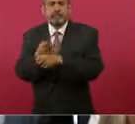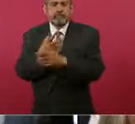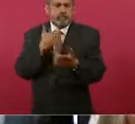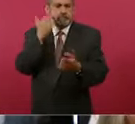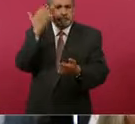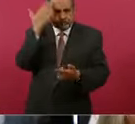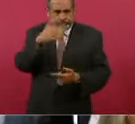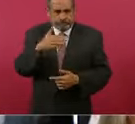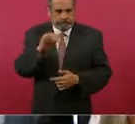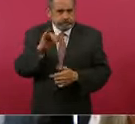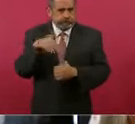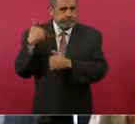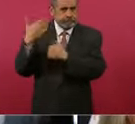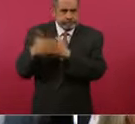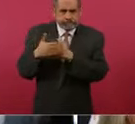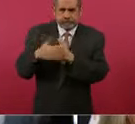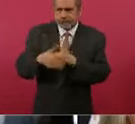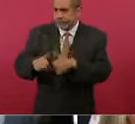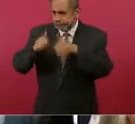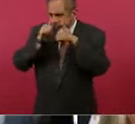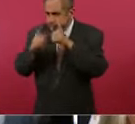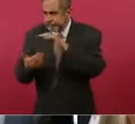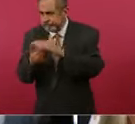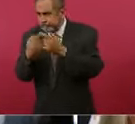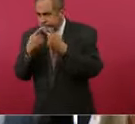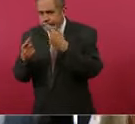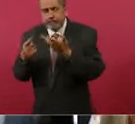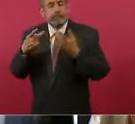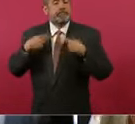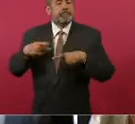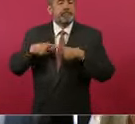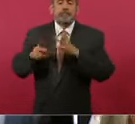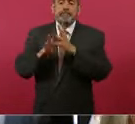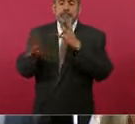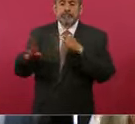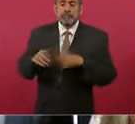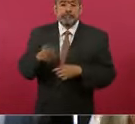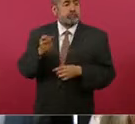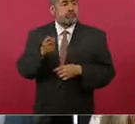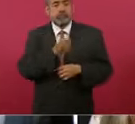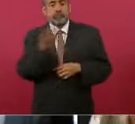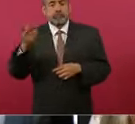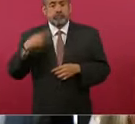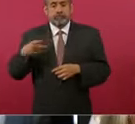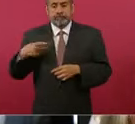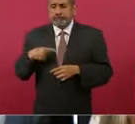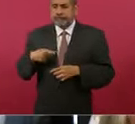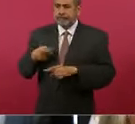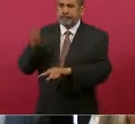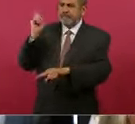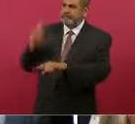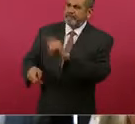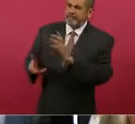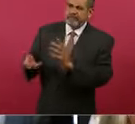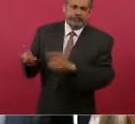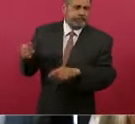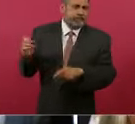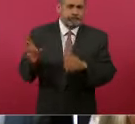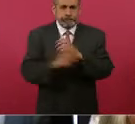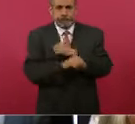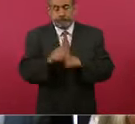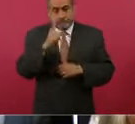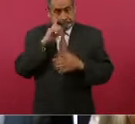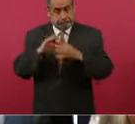eso, si van a poner la mesa de atención para que la gente que ha sido víctima del despojo, porque ojo con lo que voy a